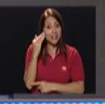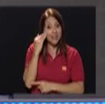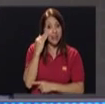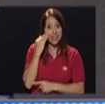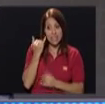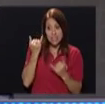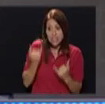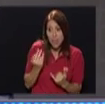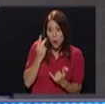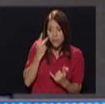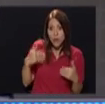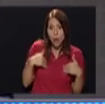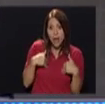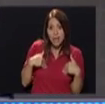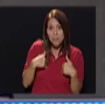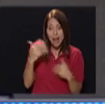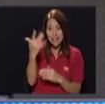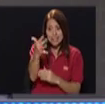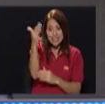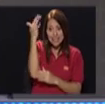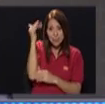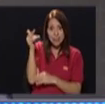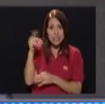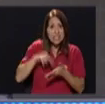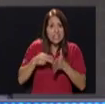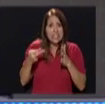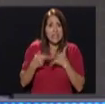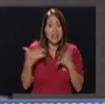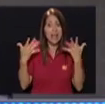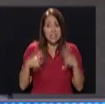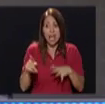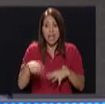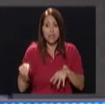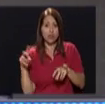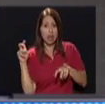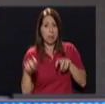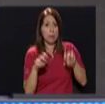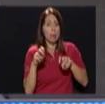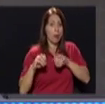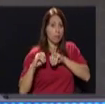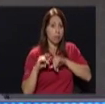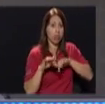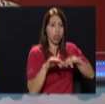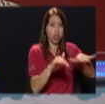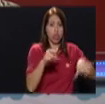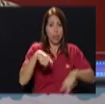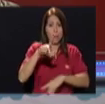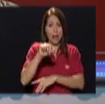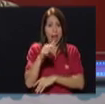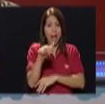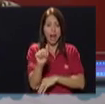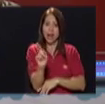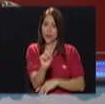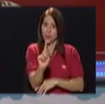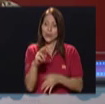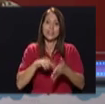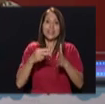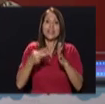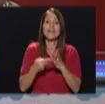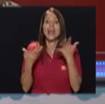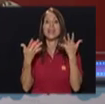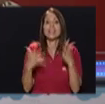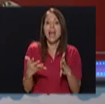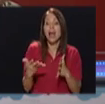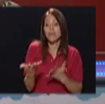que el hecho de que yo vea animales silvestres ahora en las ciudades no significa que son una plaga ni significa que están invadiendo. Significa que